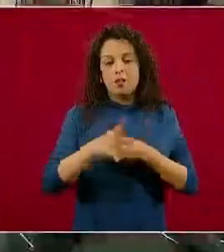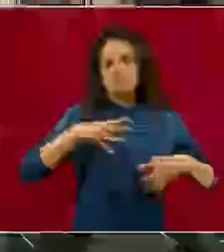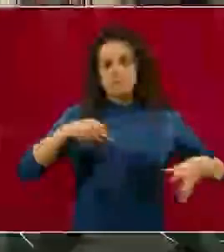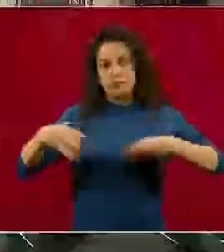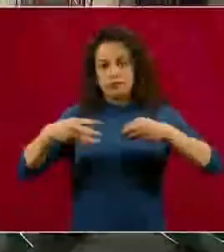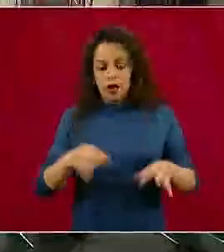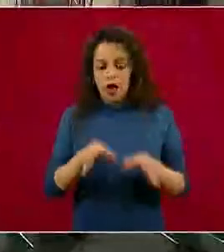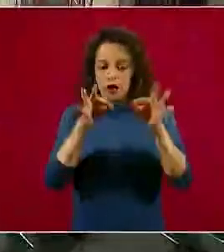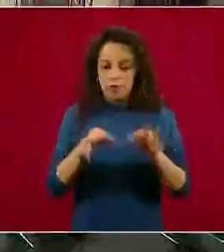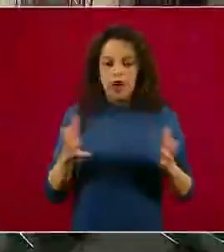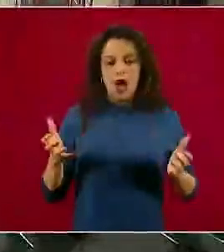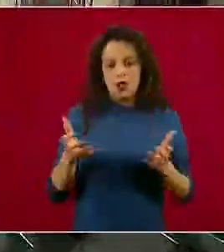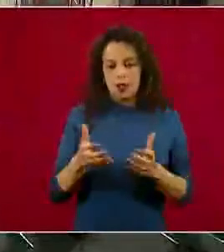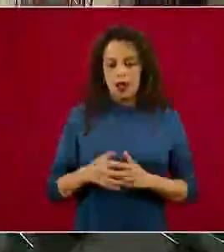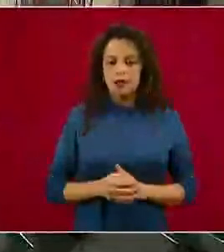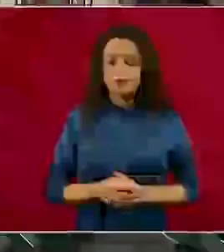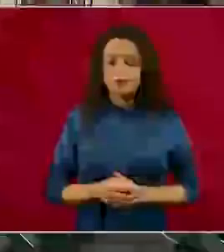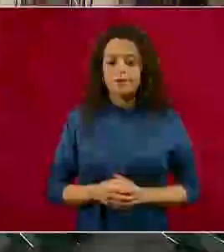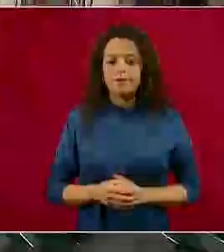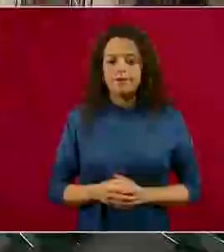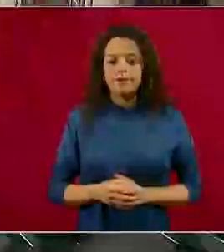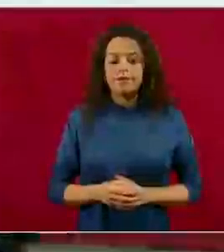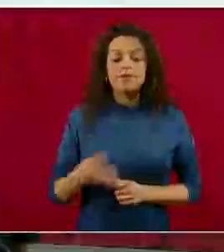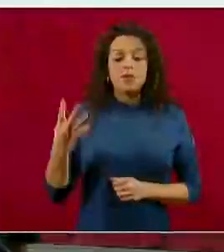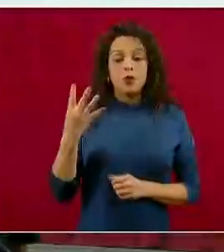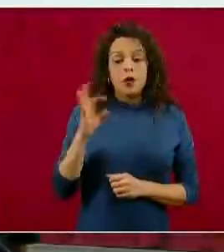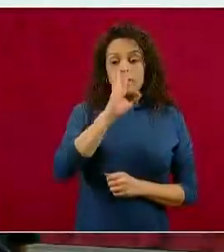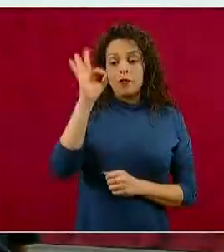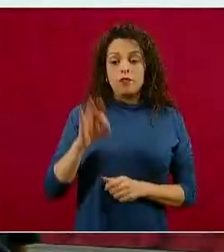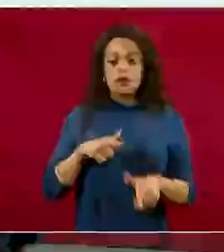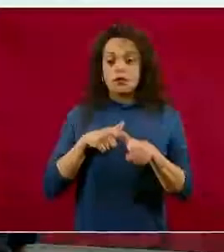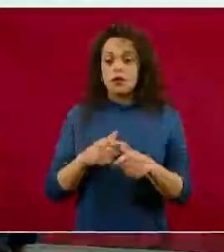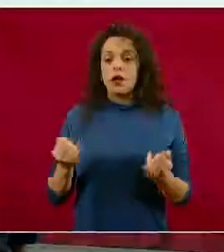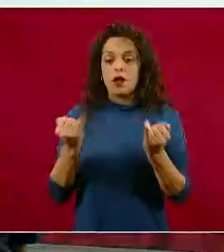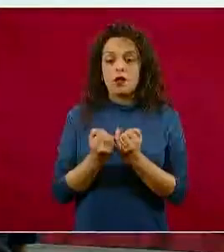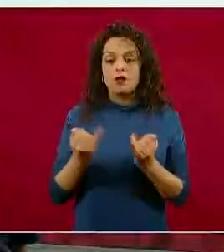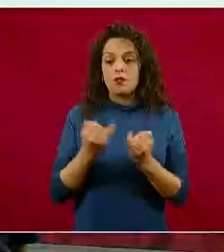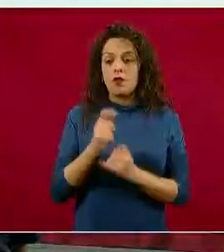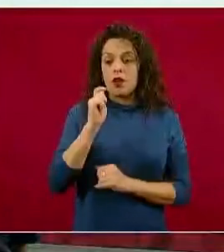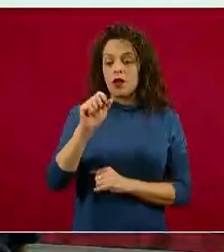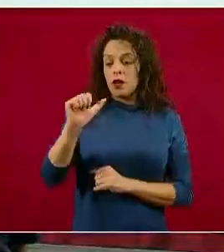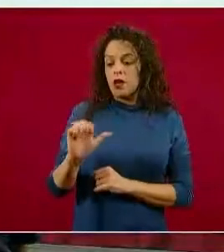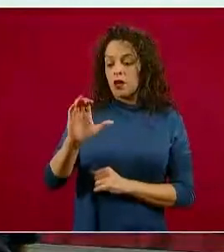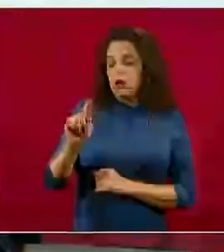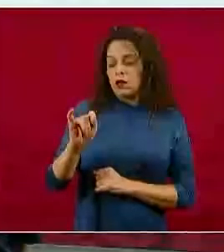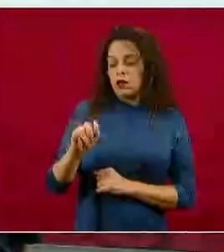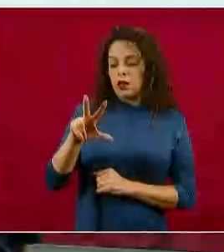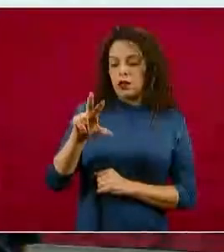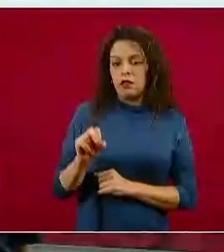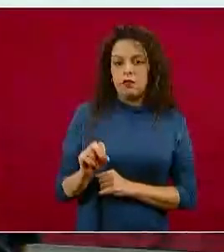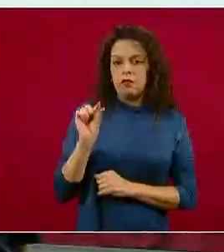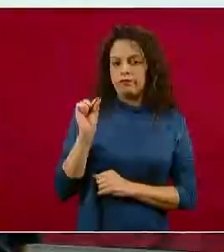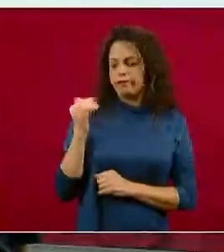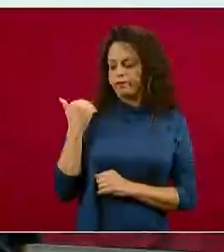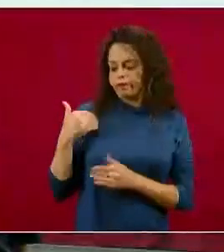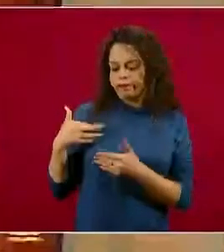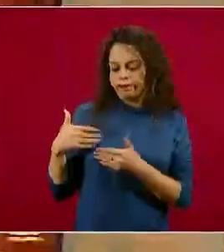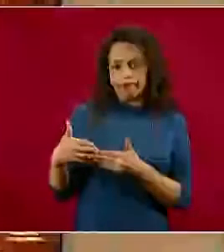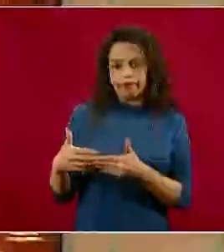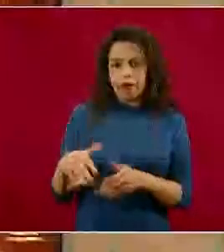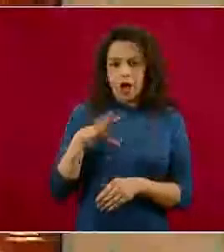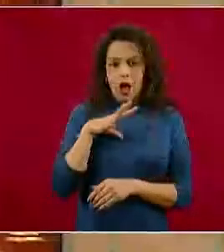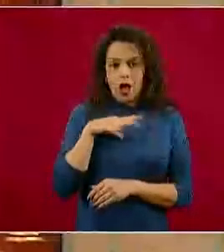implementando. 4%, seguimos con este indicador de los casos activos, es decir, la epidemia reciente o la epidemia activa en